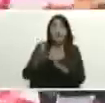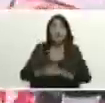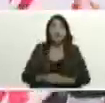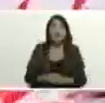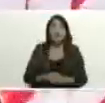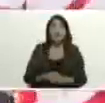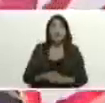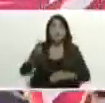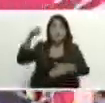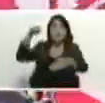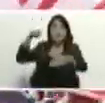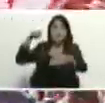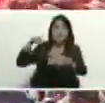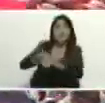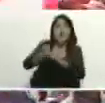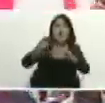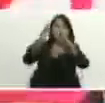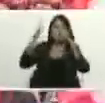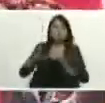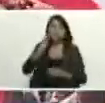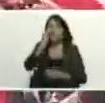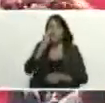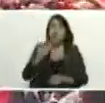asaltaron el Palacio de Miraflores.